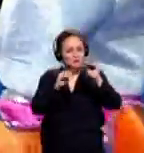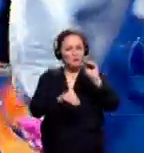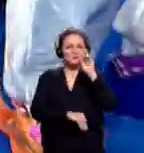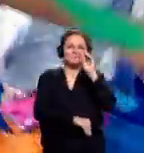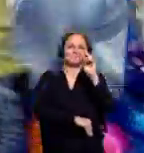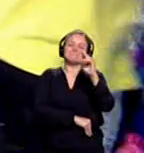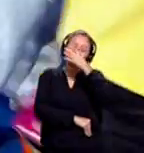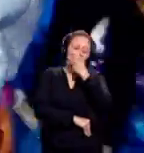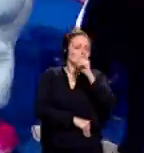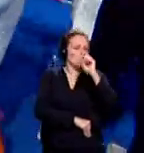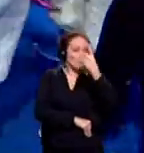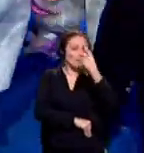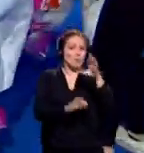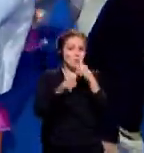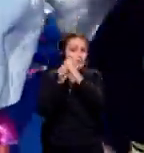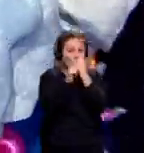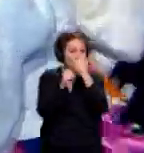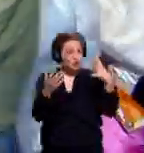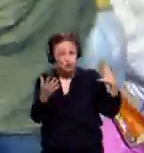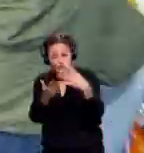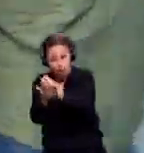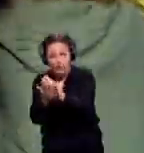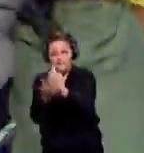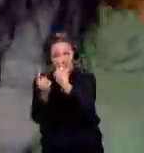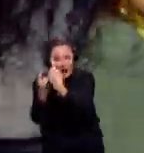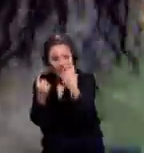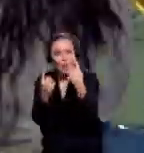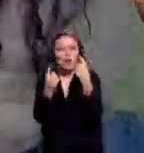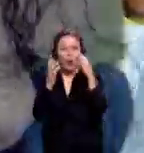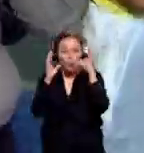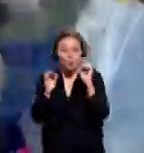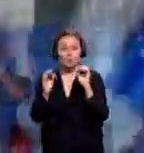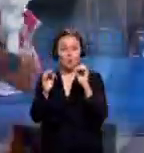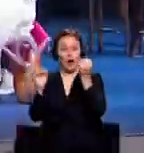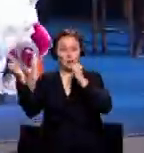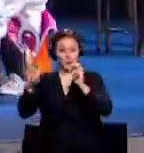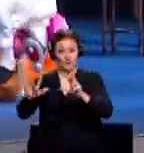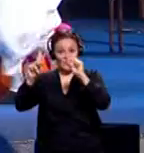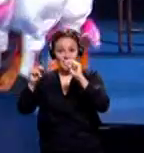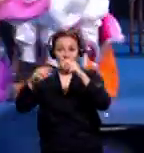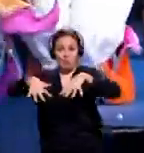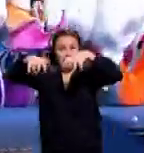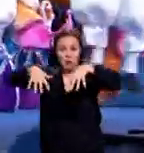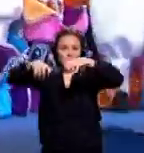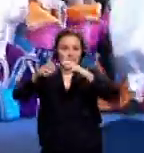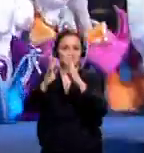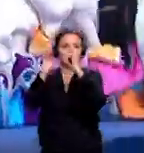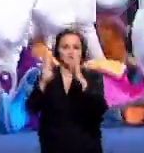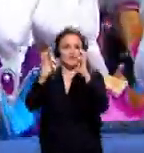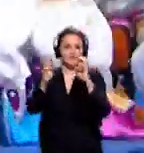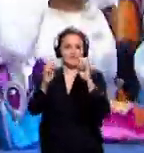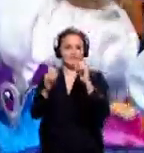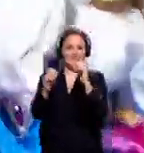la han basado en la descripción de un colegio que han denominado Colegio Unitario Rebeldes, y solamente por una frase que escuché en